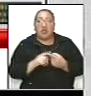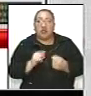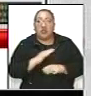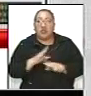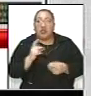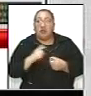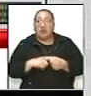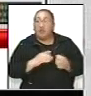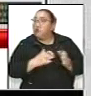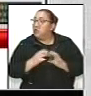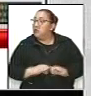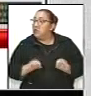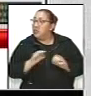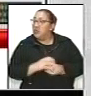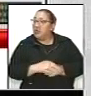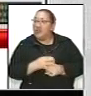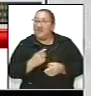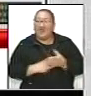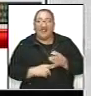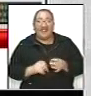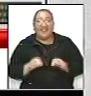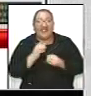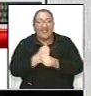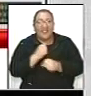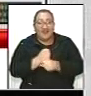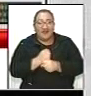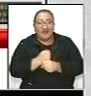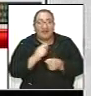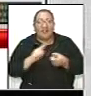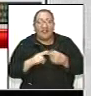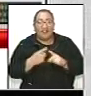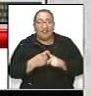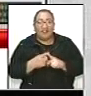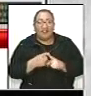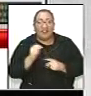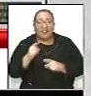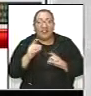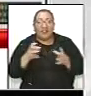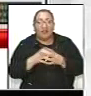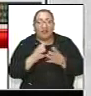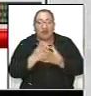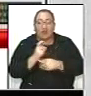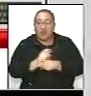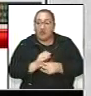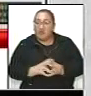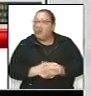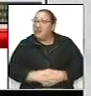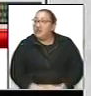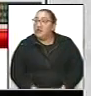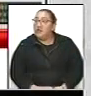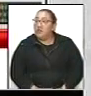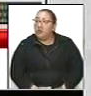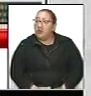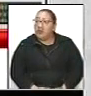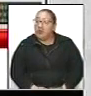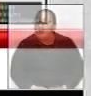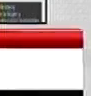la parte preventiva, que son trabajadas desde el sector educación. Gracias.